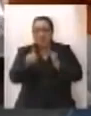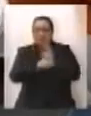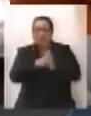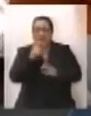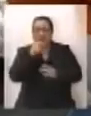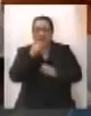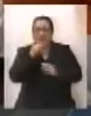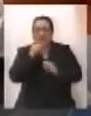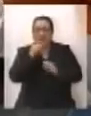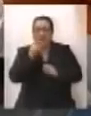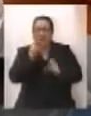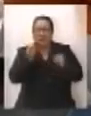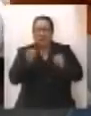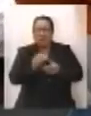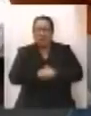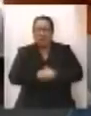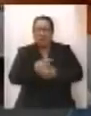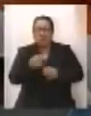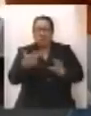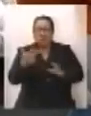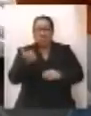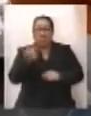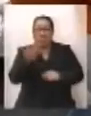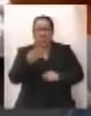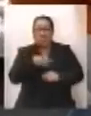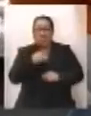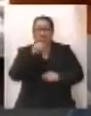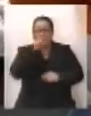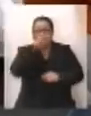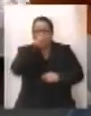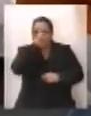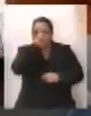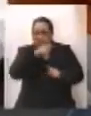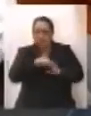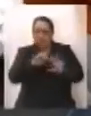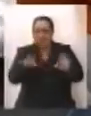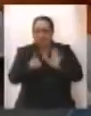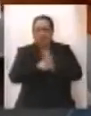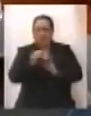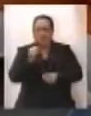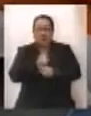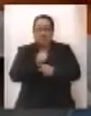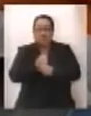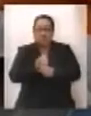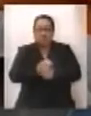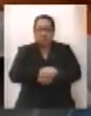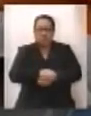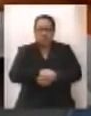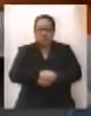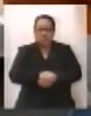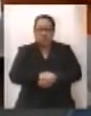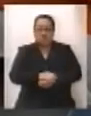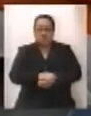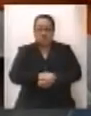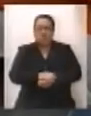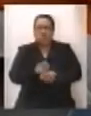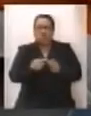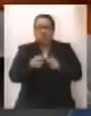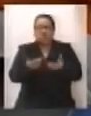de los jóvenes de 18 a 24 años, sin derechos laborales.